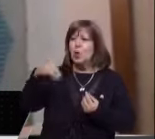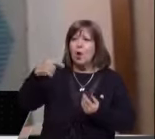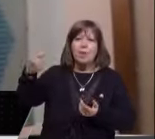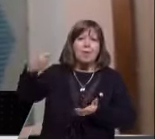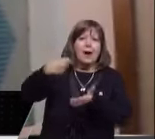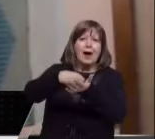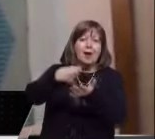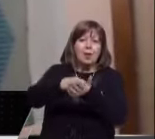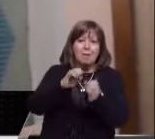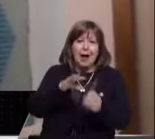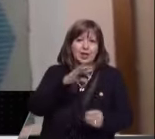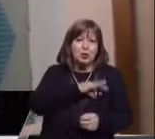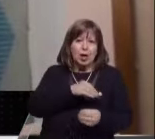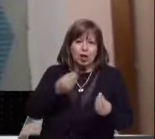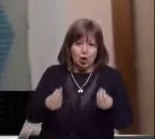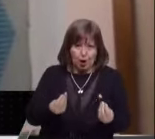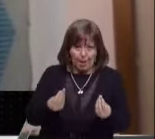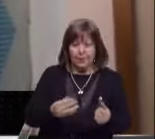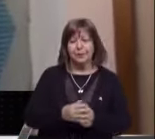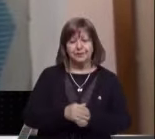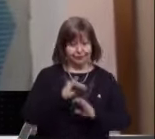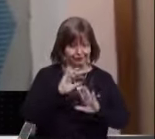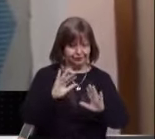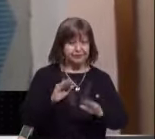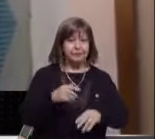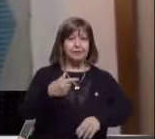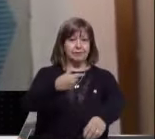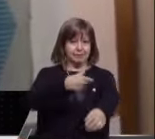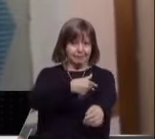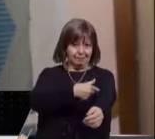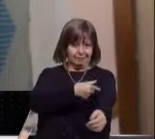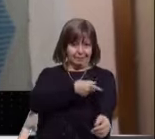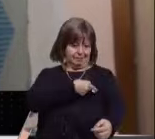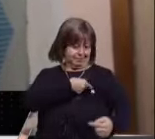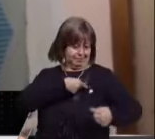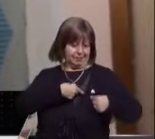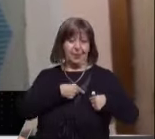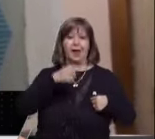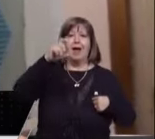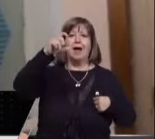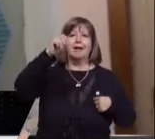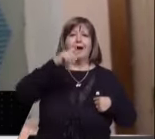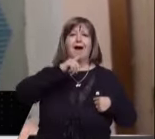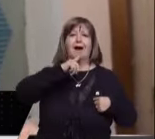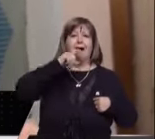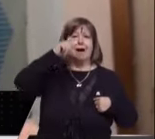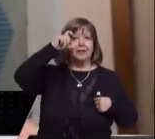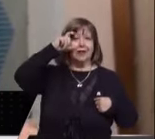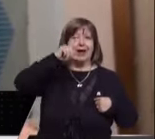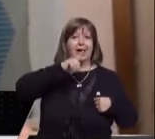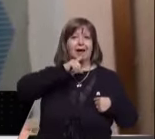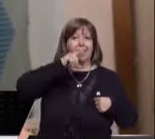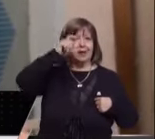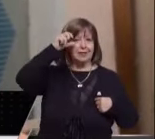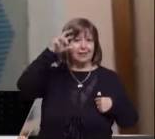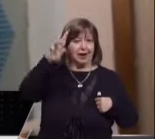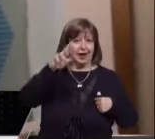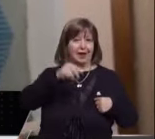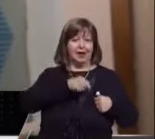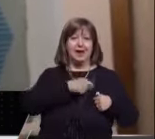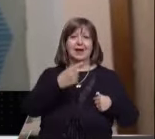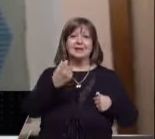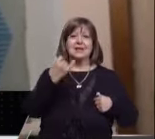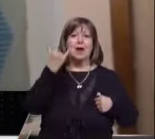Te doy un ejemplo práctico. Nosotros, para hacer los cateterismos cardíacos o de miembros inferiores o de cualquier parte del cuerpo, usamos